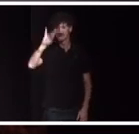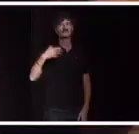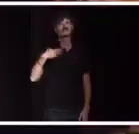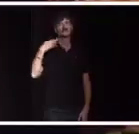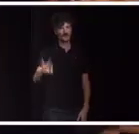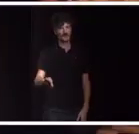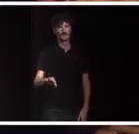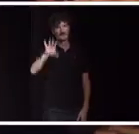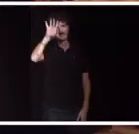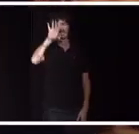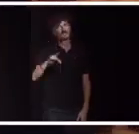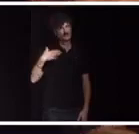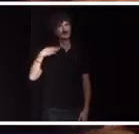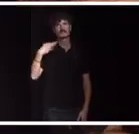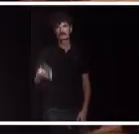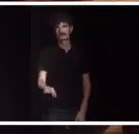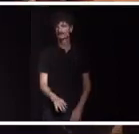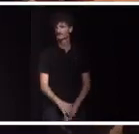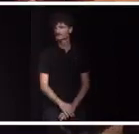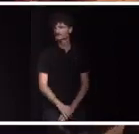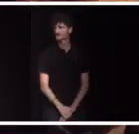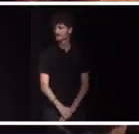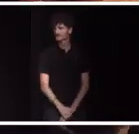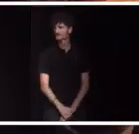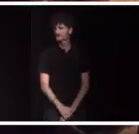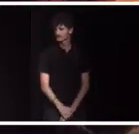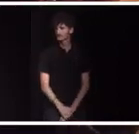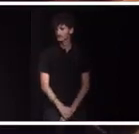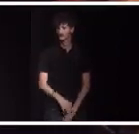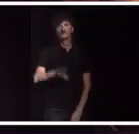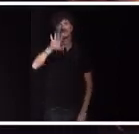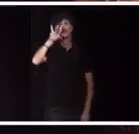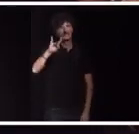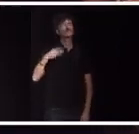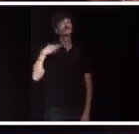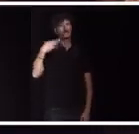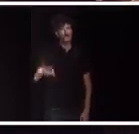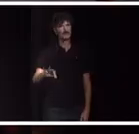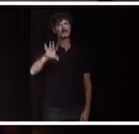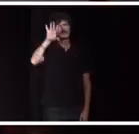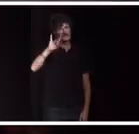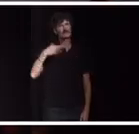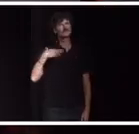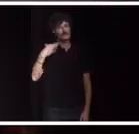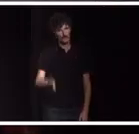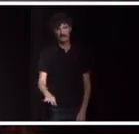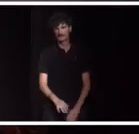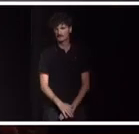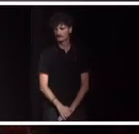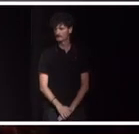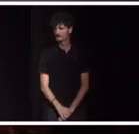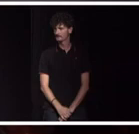Sí se puede. Sí se puede. Sí se puede.